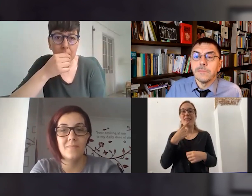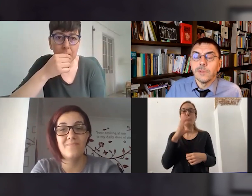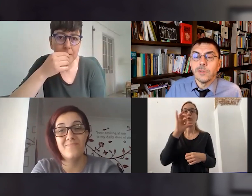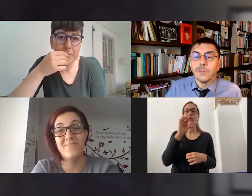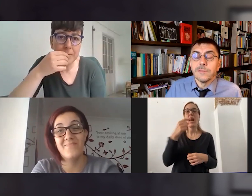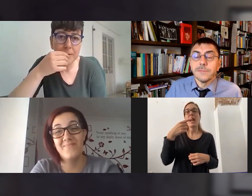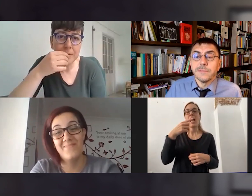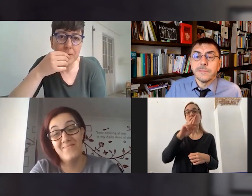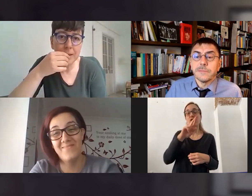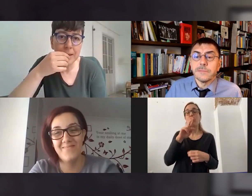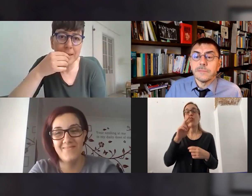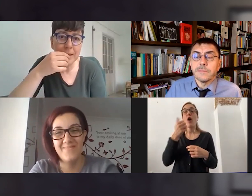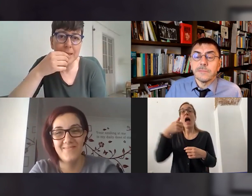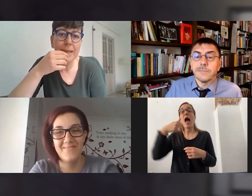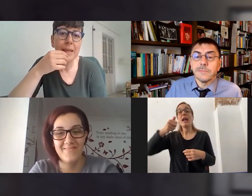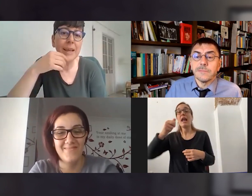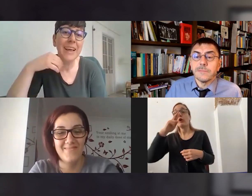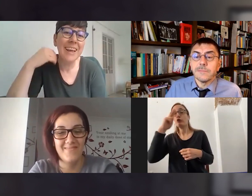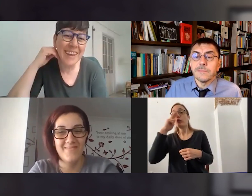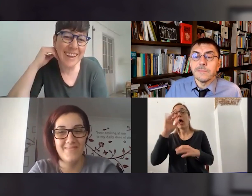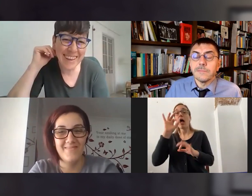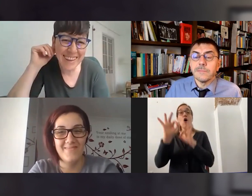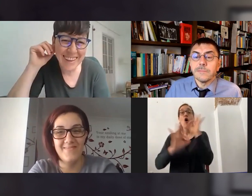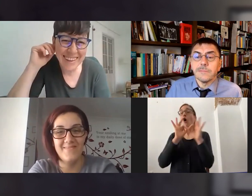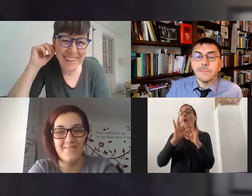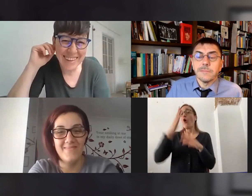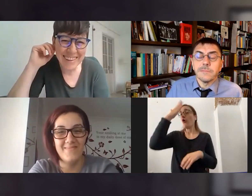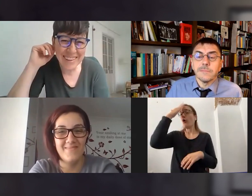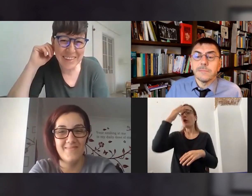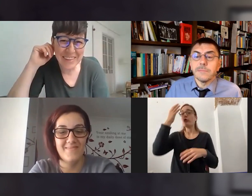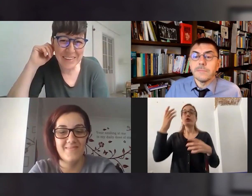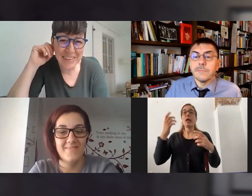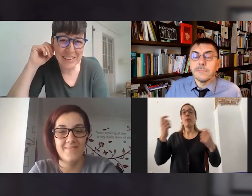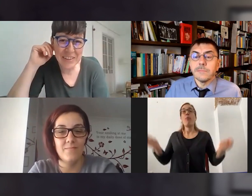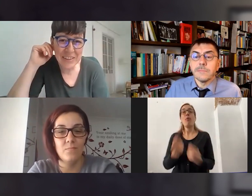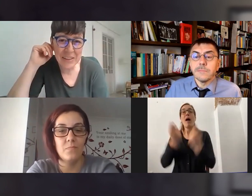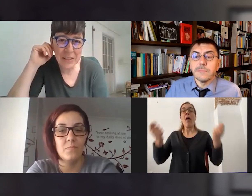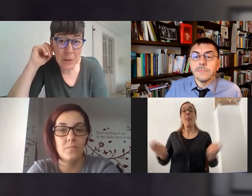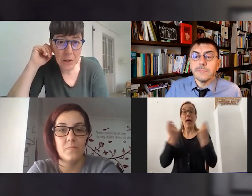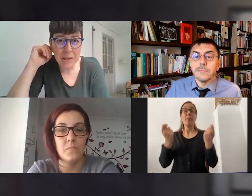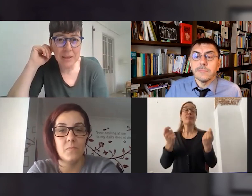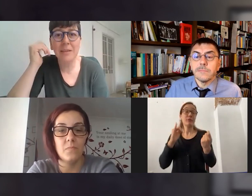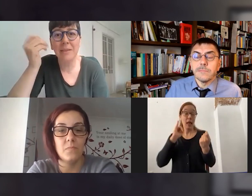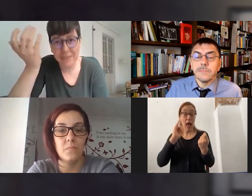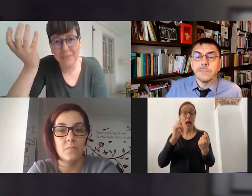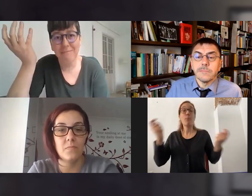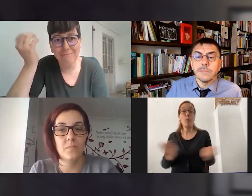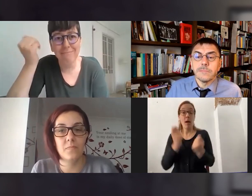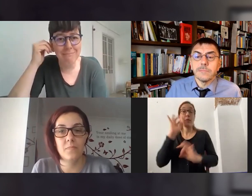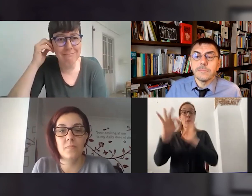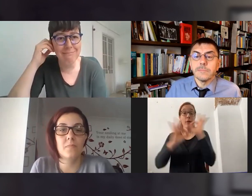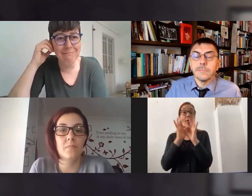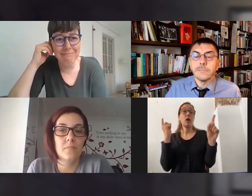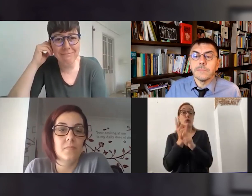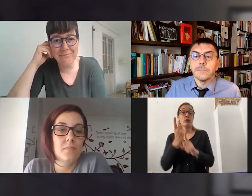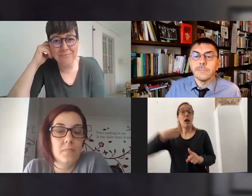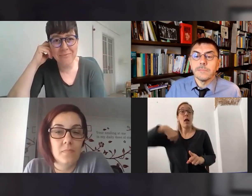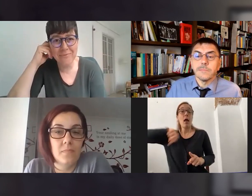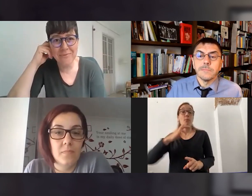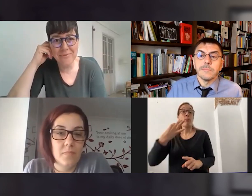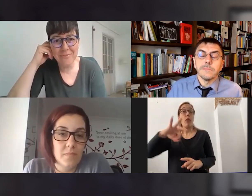Bueno, pues hay toda una propaganda dirigida contra Podemos, que es muy poderosa, y aquí en la región de Murcia en concreto, pues tenemos